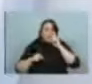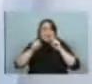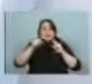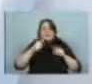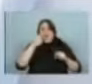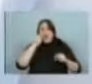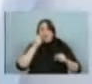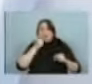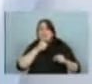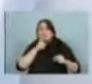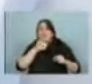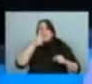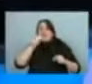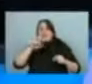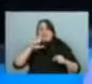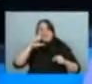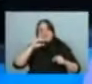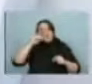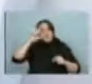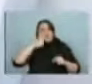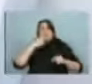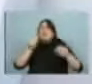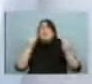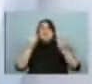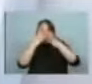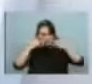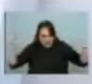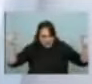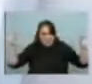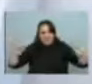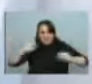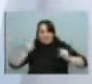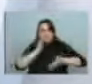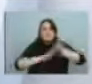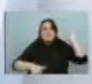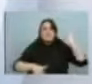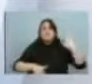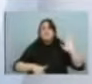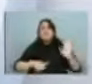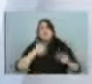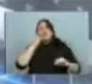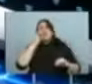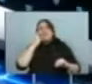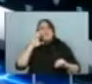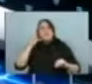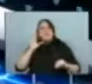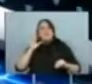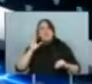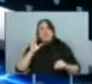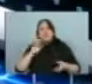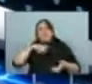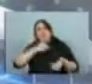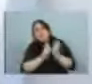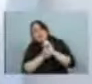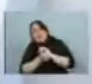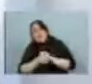Sí. No sé qué pasó con ese muchacho. Y se fue. Porque el colombiano boliviano que vino después, que después hizo mujer. No parece un sostén de familia